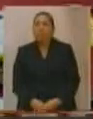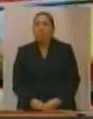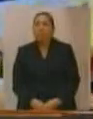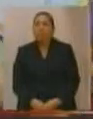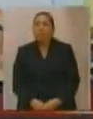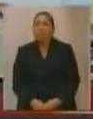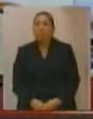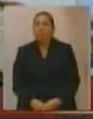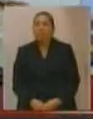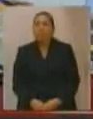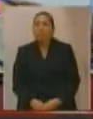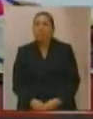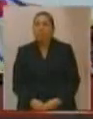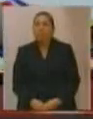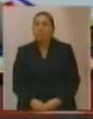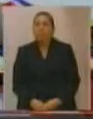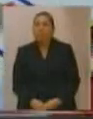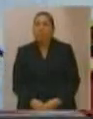Sí, presidente.